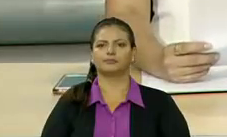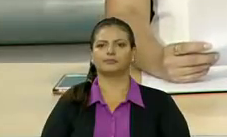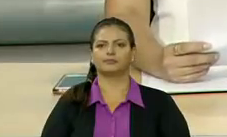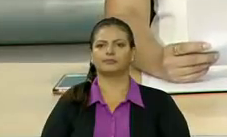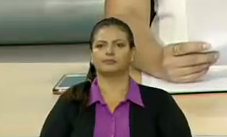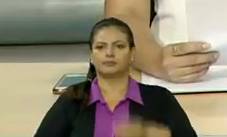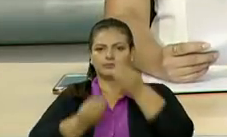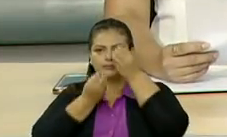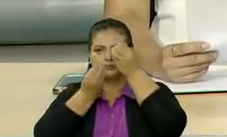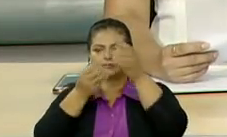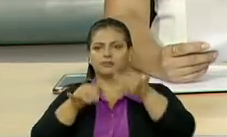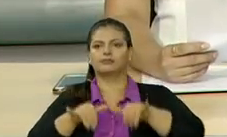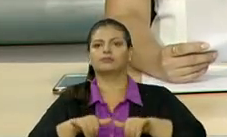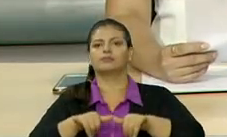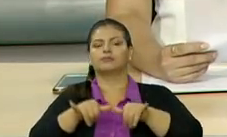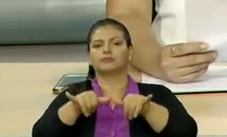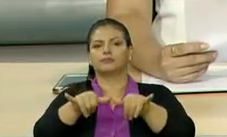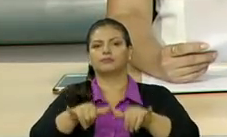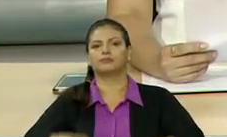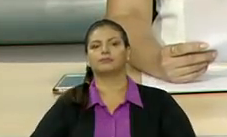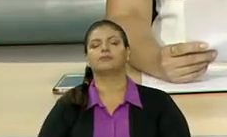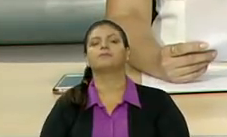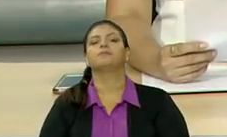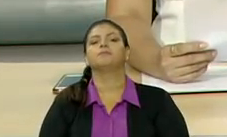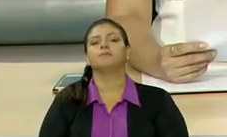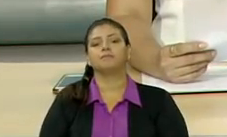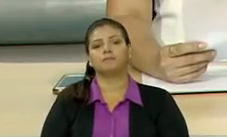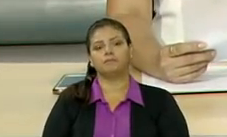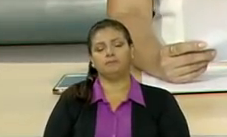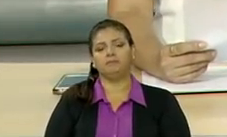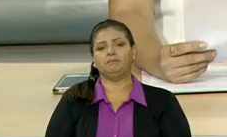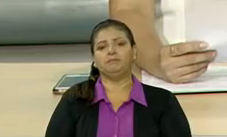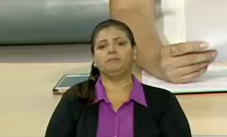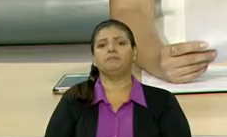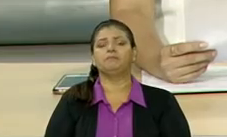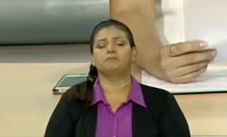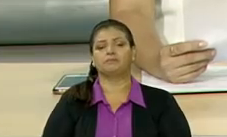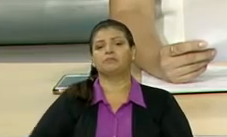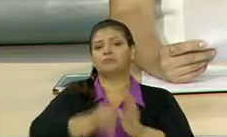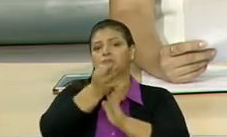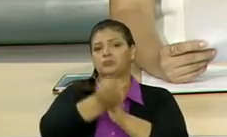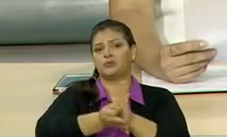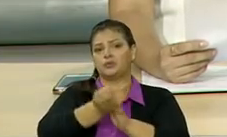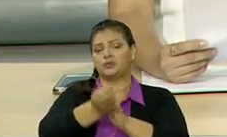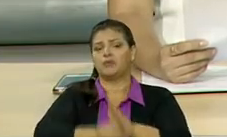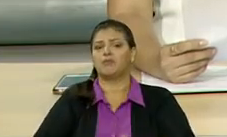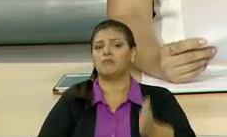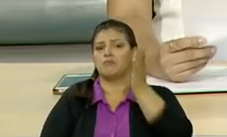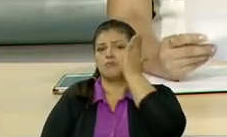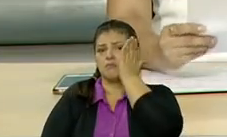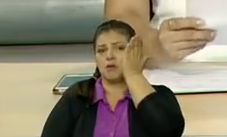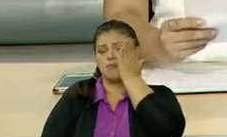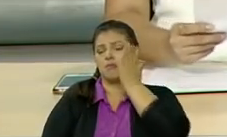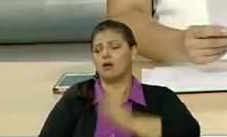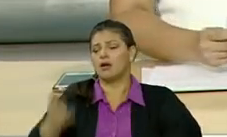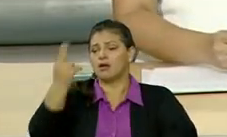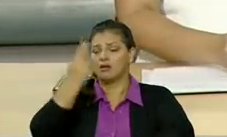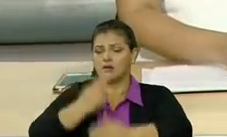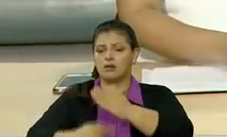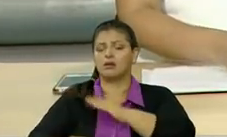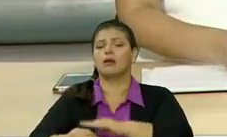Seguimos informando, amigos televidentes, dos mujeres murieron en un accidente de tránsito registrado en el Cantón Durán. El supuesto responsable del siniestro se dio a la